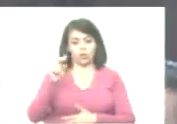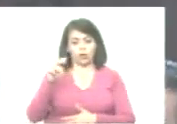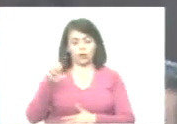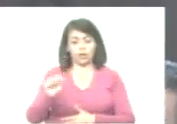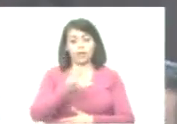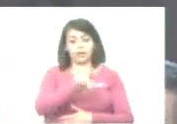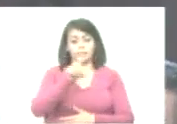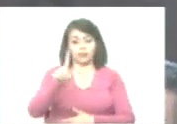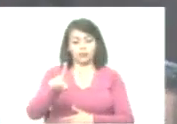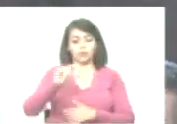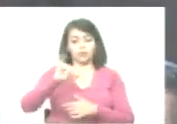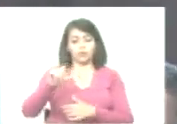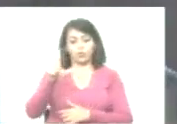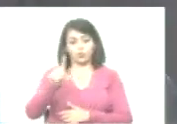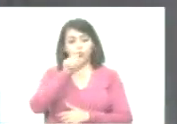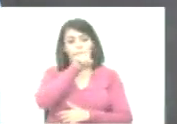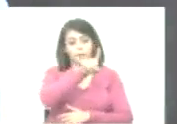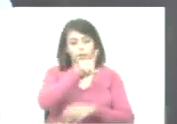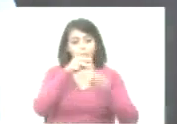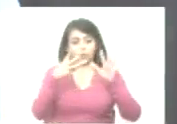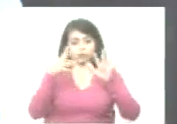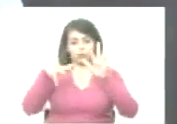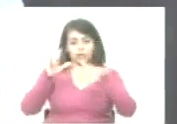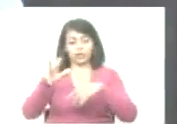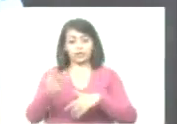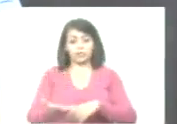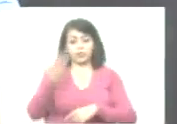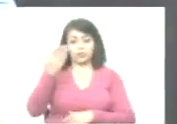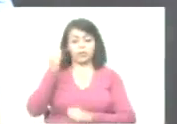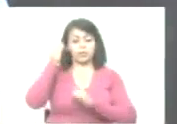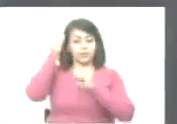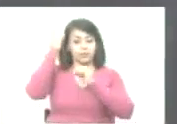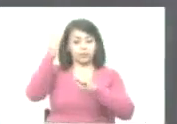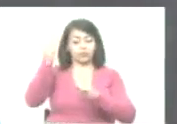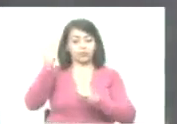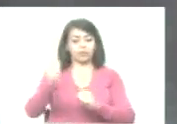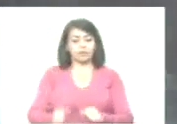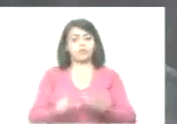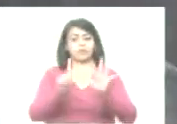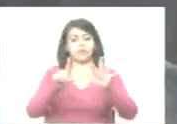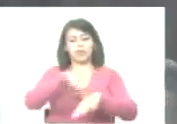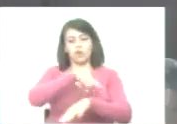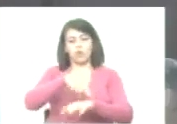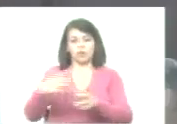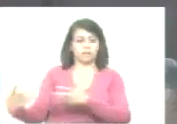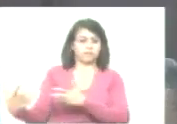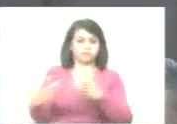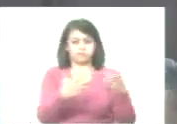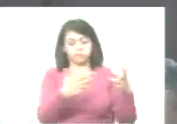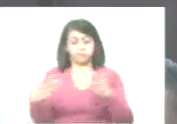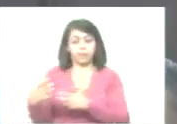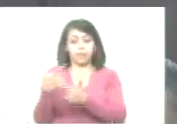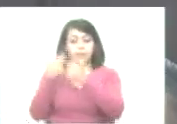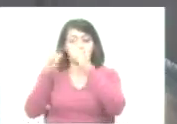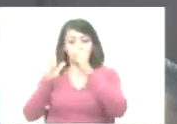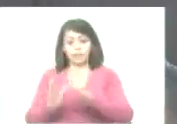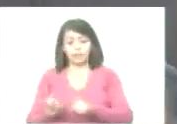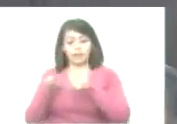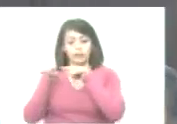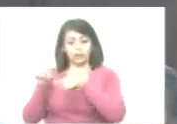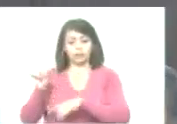julio de 1813, una victoria importante, fundamental, 6 horas de combate donde el libertador Simón